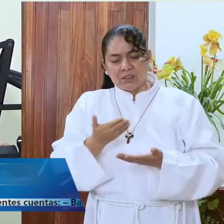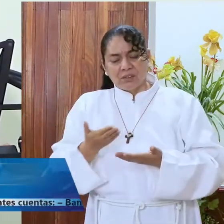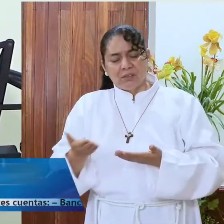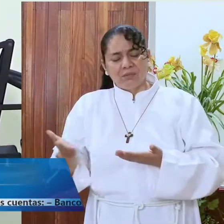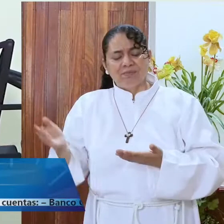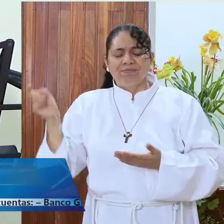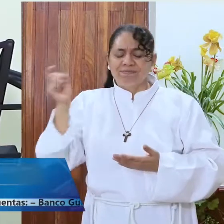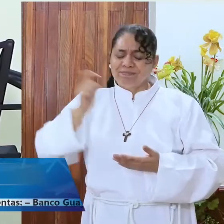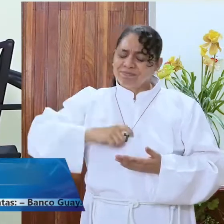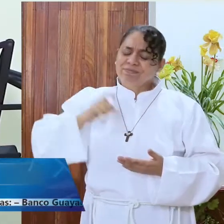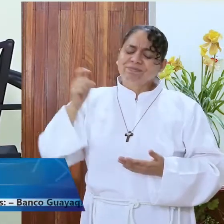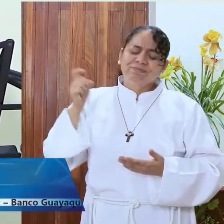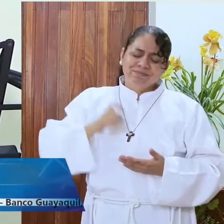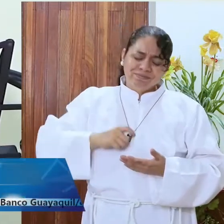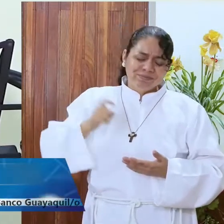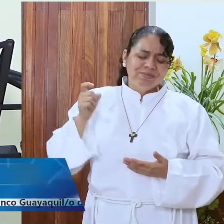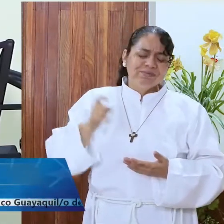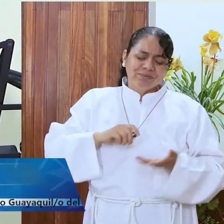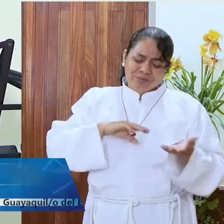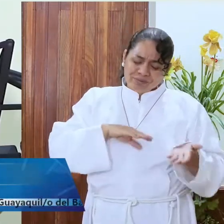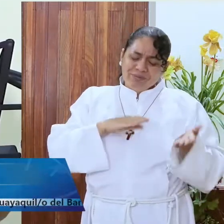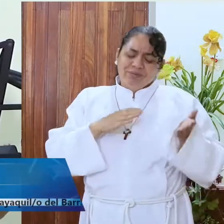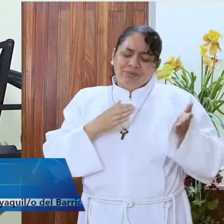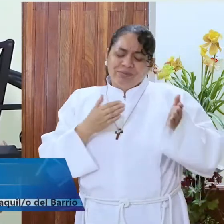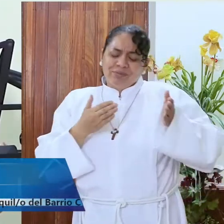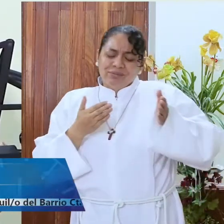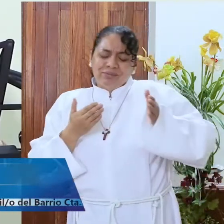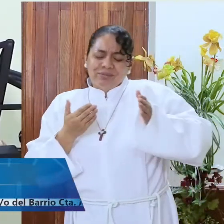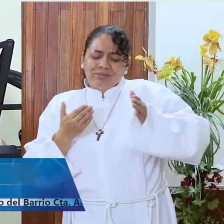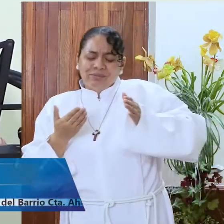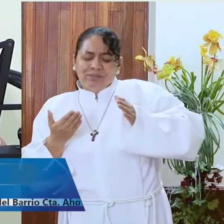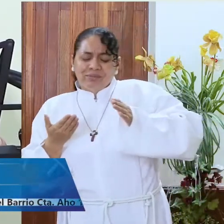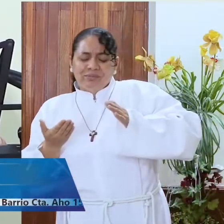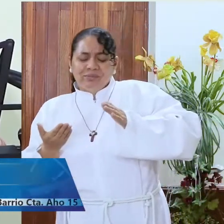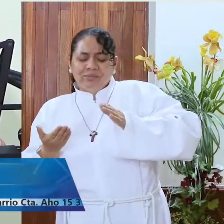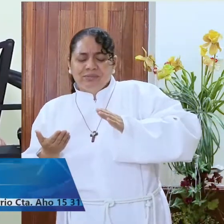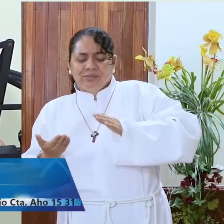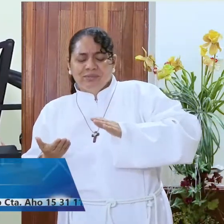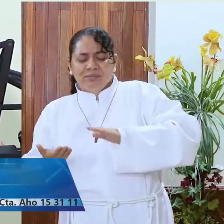ah y qué por e